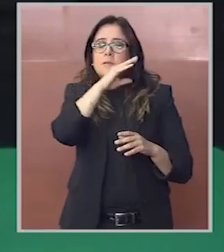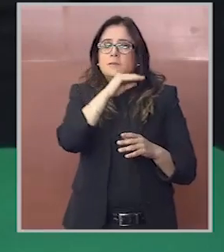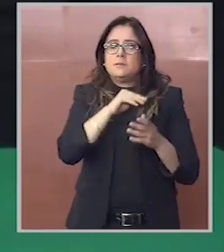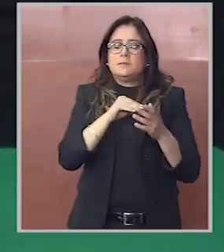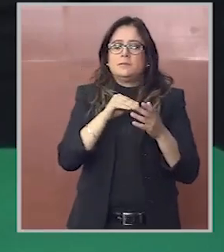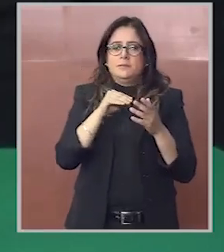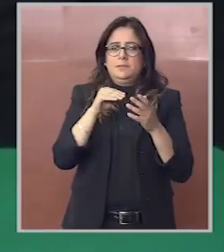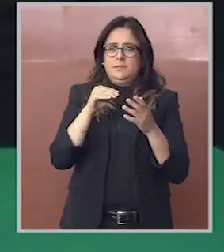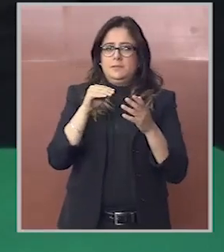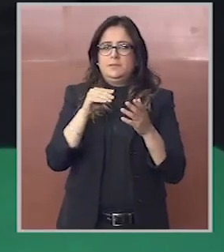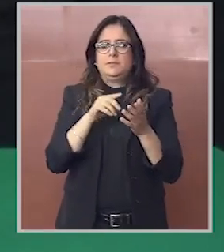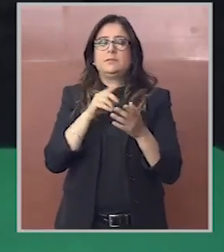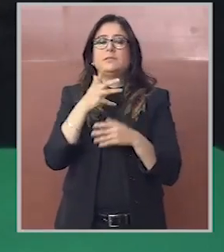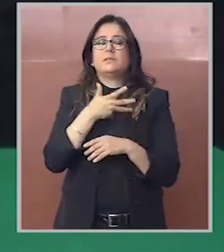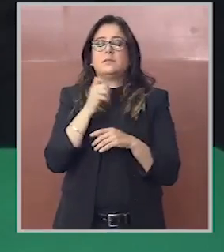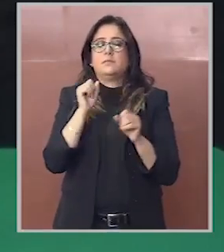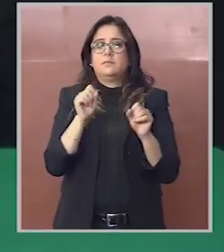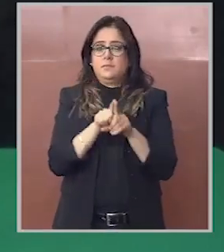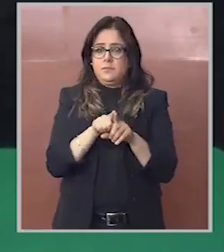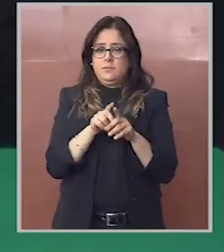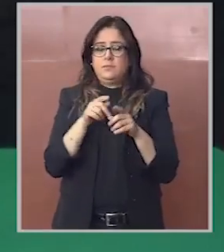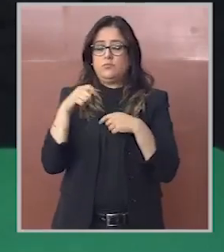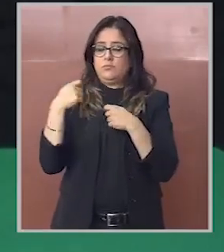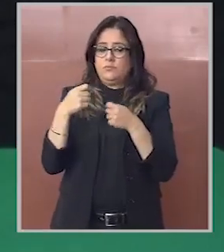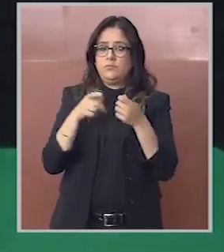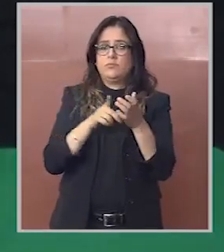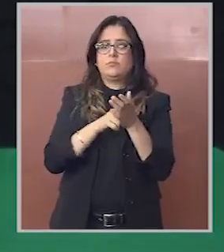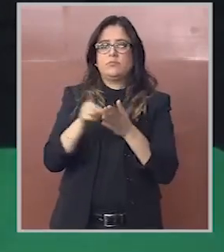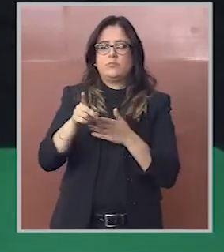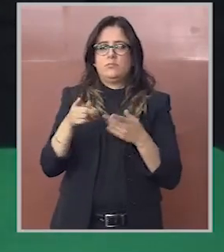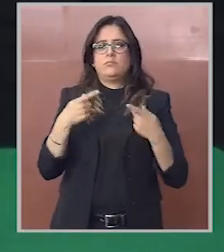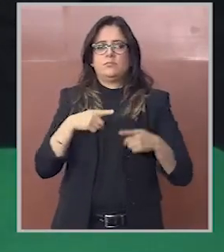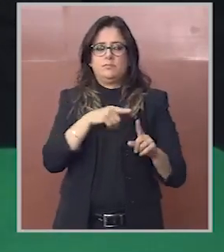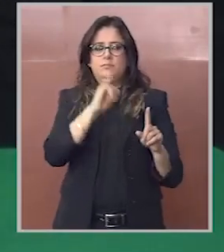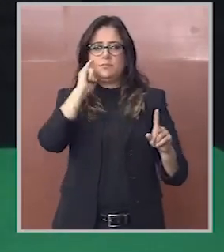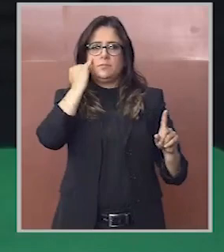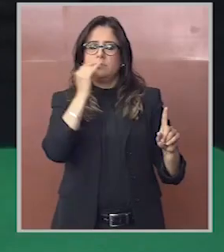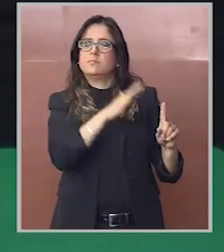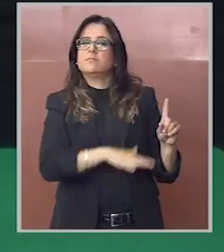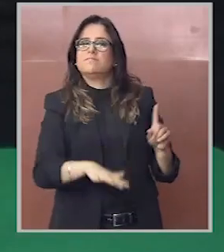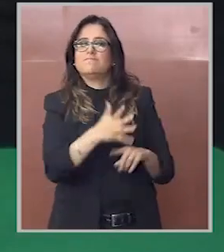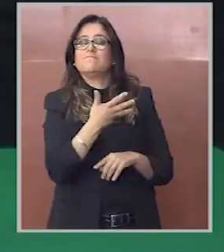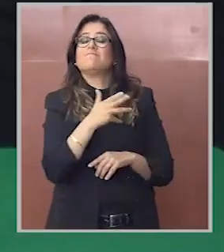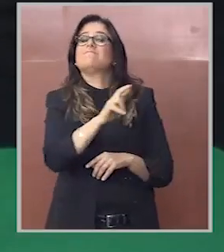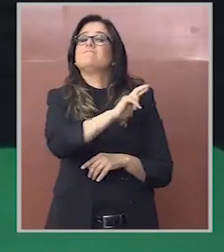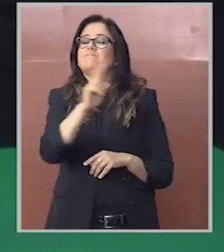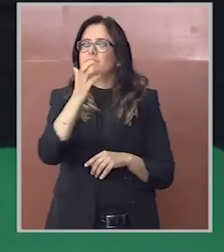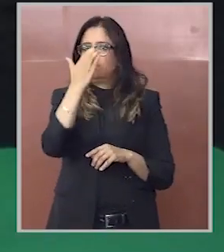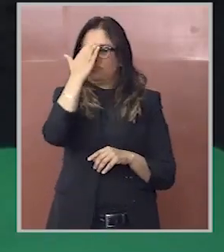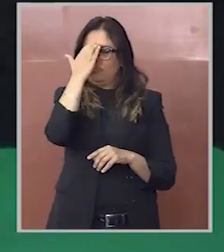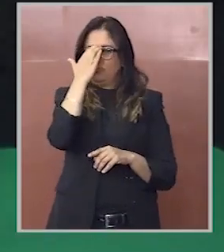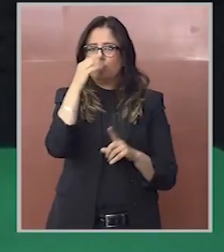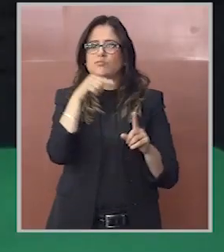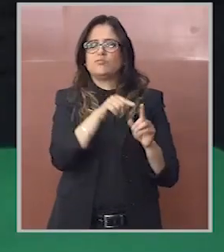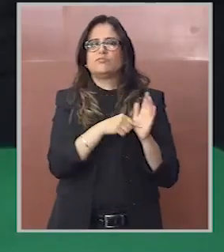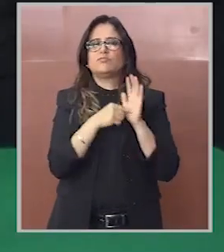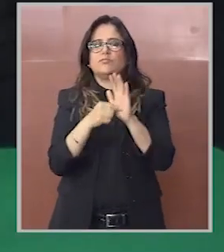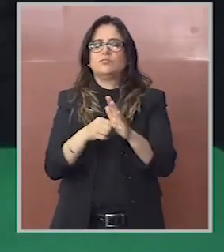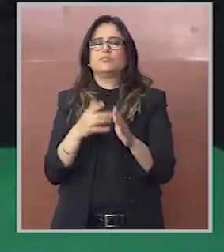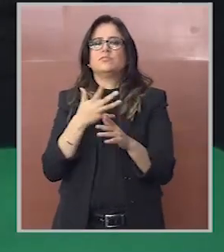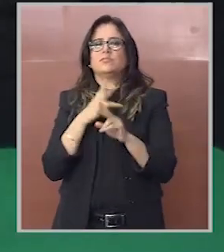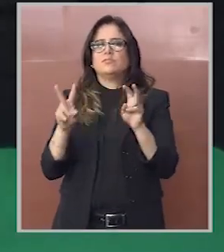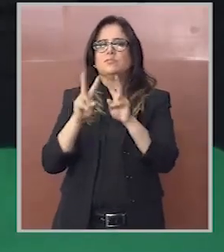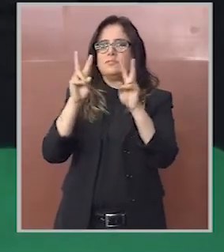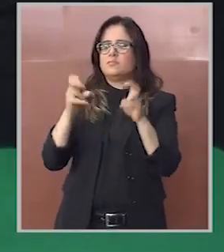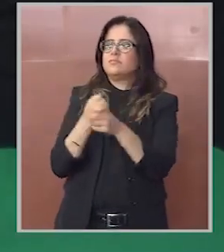indígenas eh Hay un reconocimiento claramente que viene de todo el tema de esclavitud y de todo el tema de pobreza y